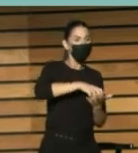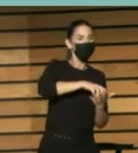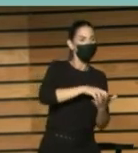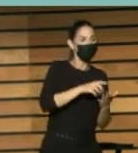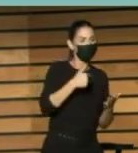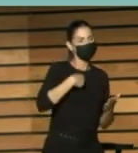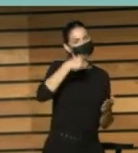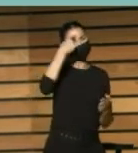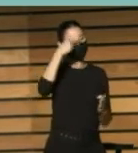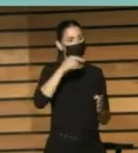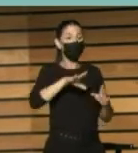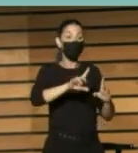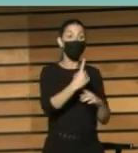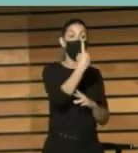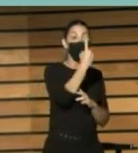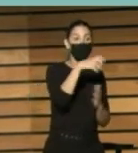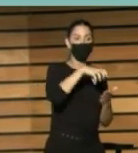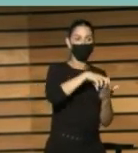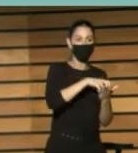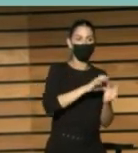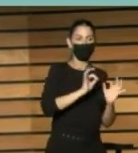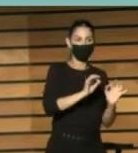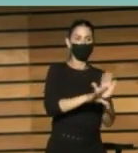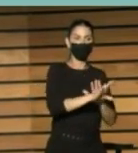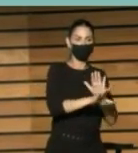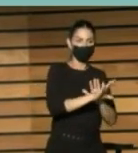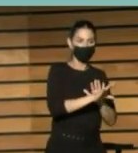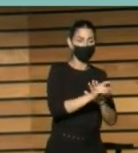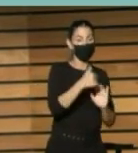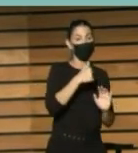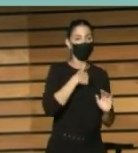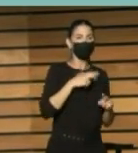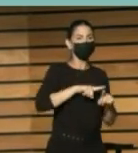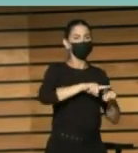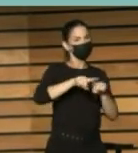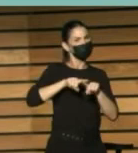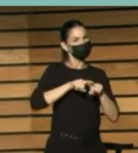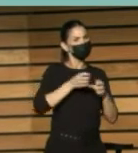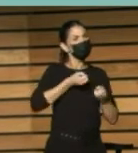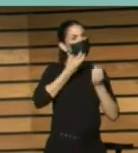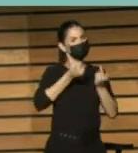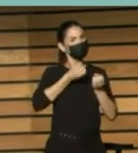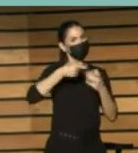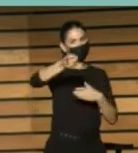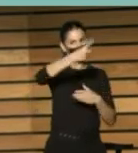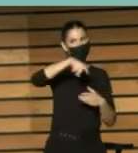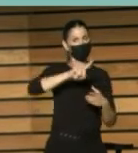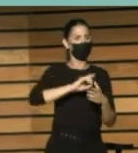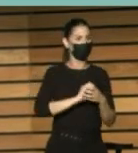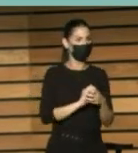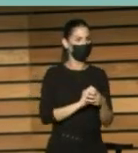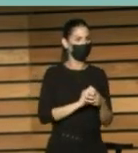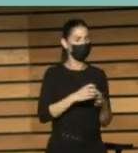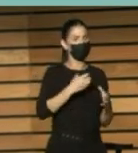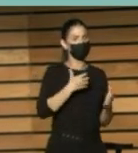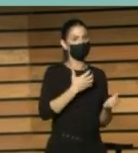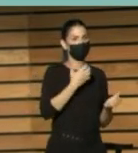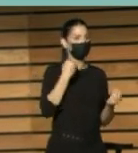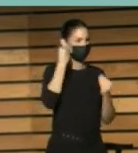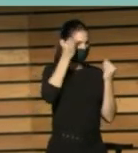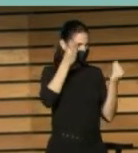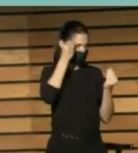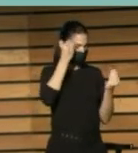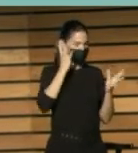hay una que no, y es de lo que, pues, yo hoy voy a compartir con vosotros, con vosotras, algunas reflexiones.